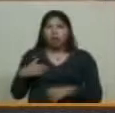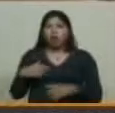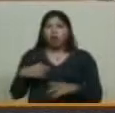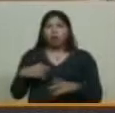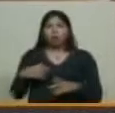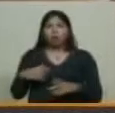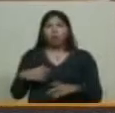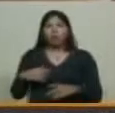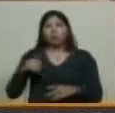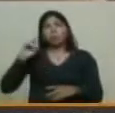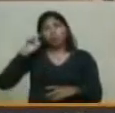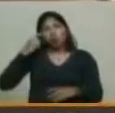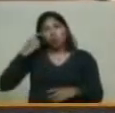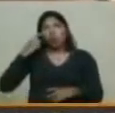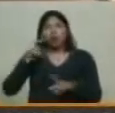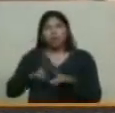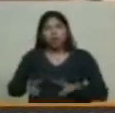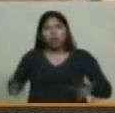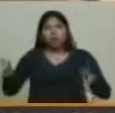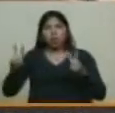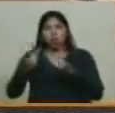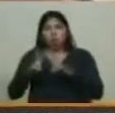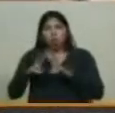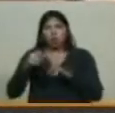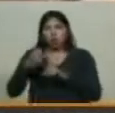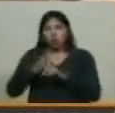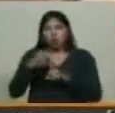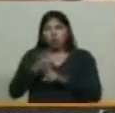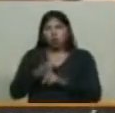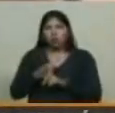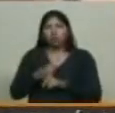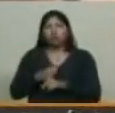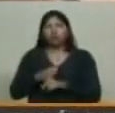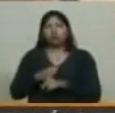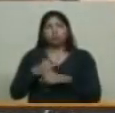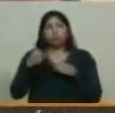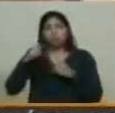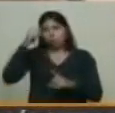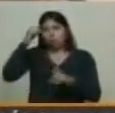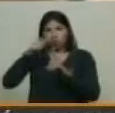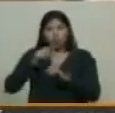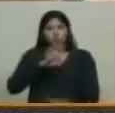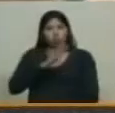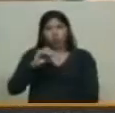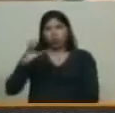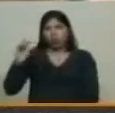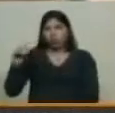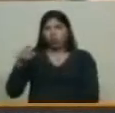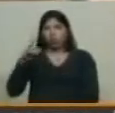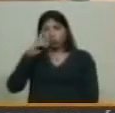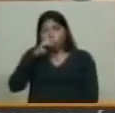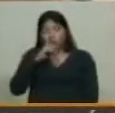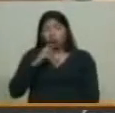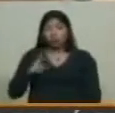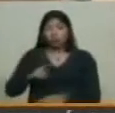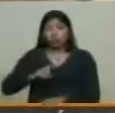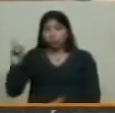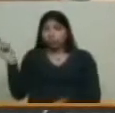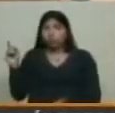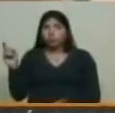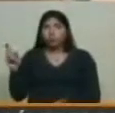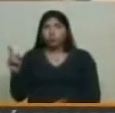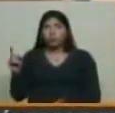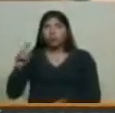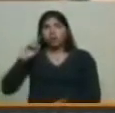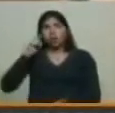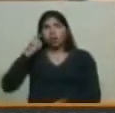y nuestras tradiciones, porque nuestra gran lucha es hacia los 400 años convertir esta ciudad en una ciudad productiva, que ya no sea recordada